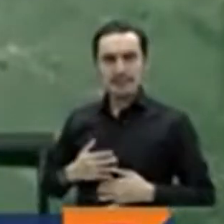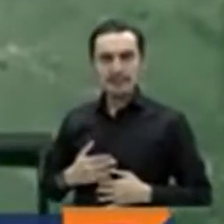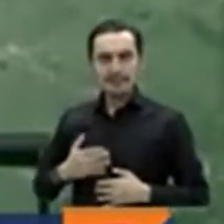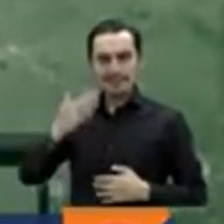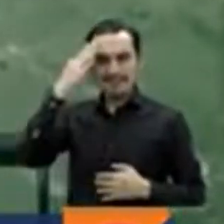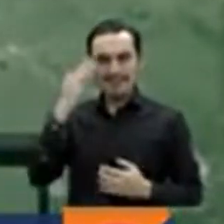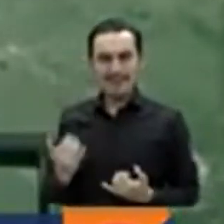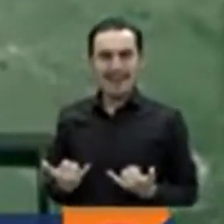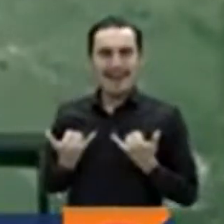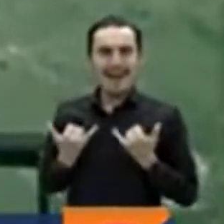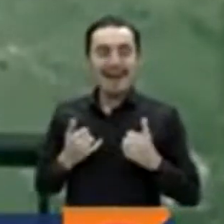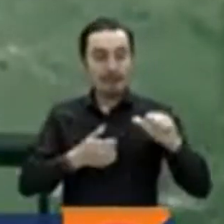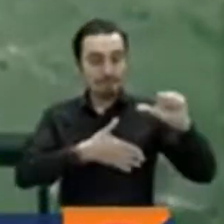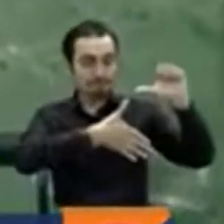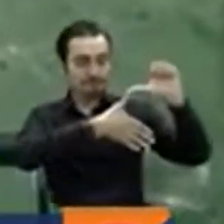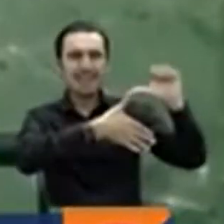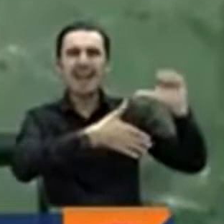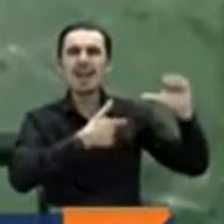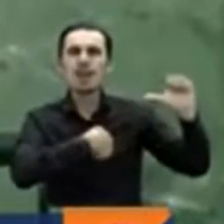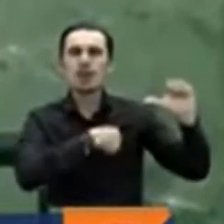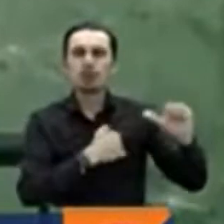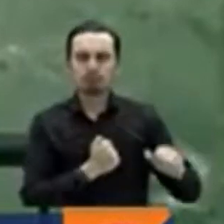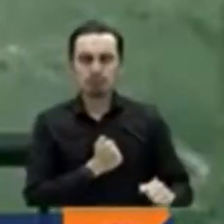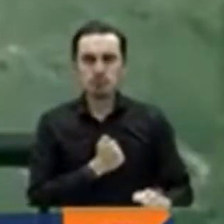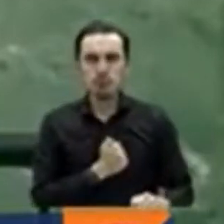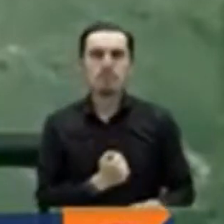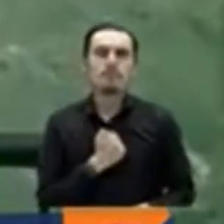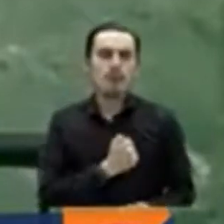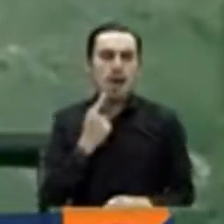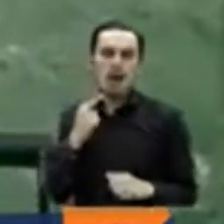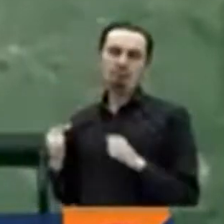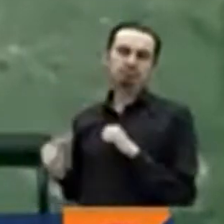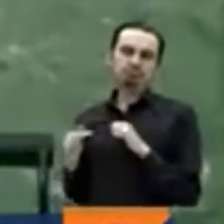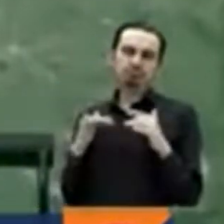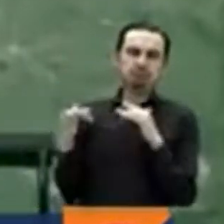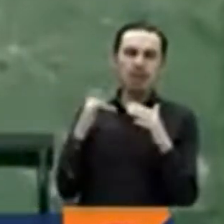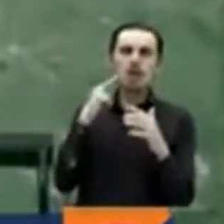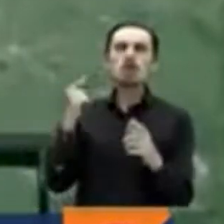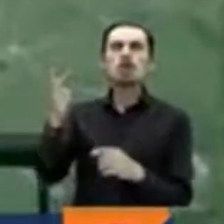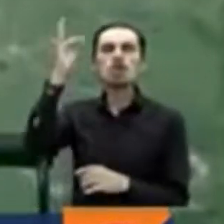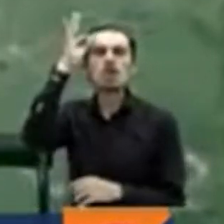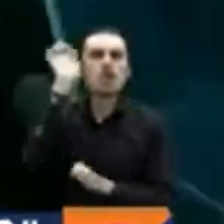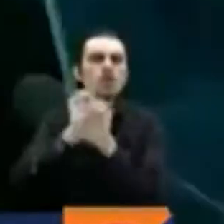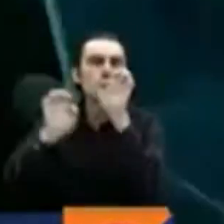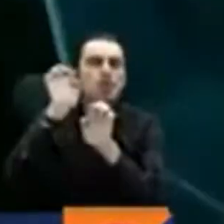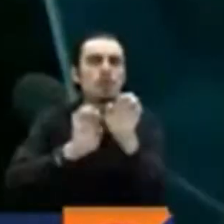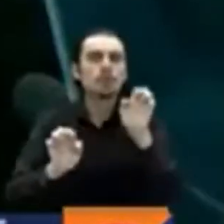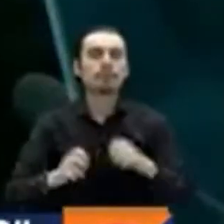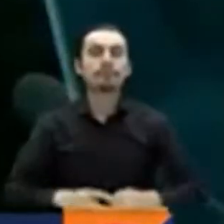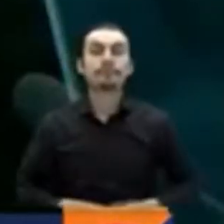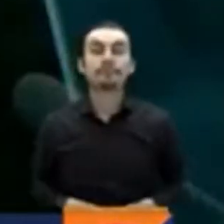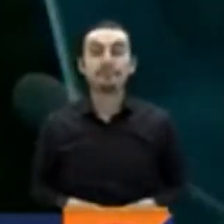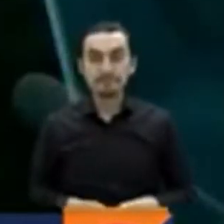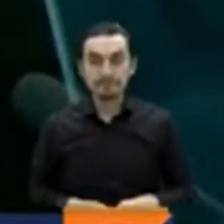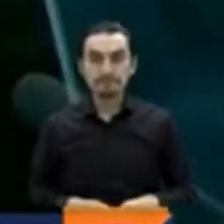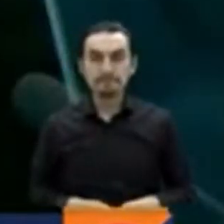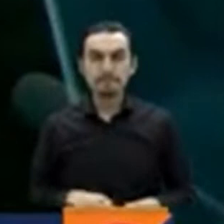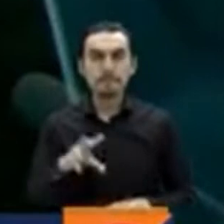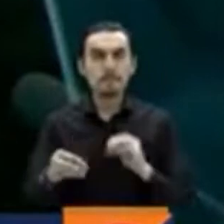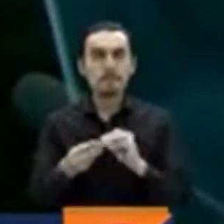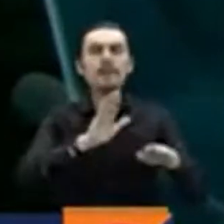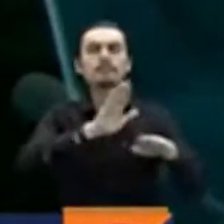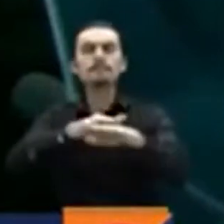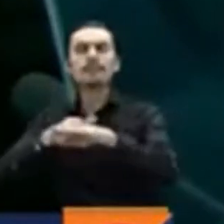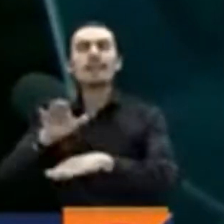mi Latinoamérica herida, acabar con la irracional guerra contra las drogas. Hizo un fuerte llamado